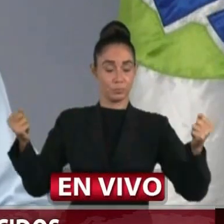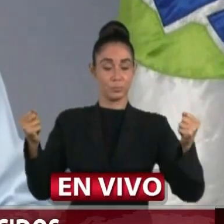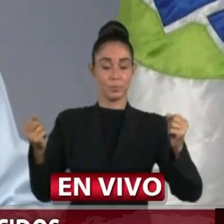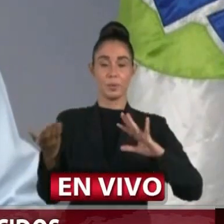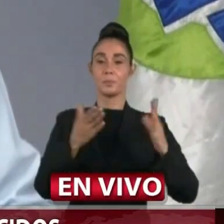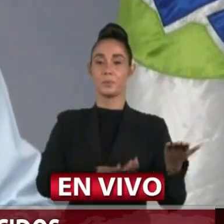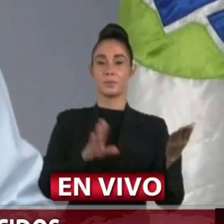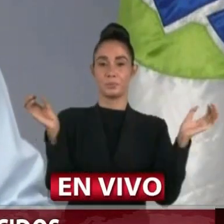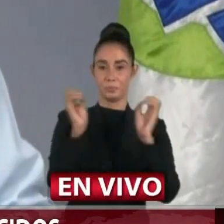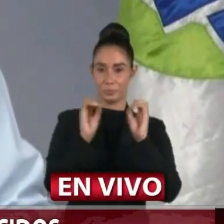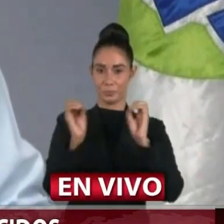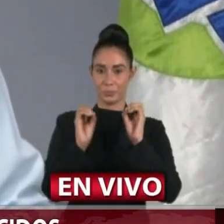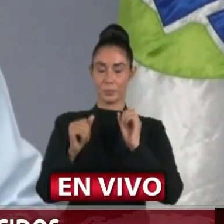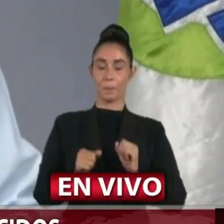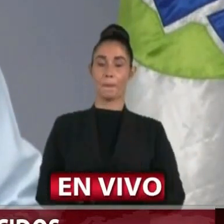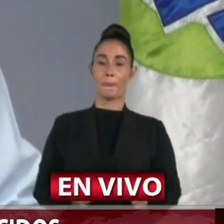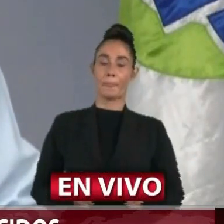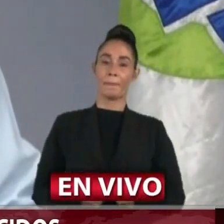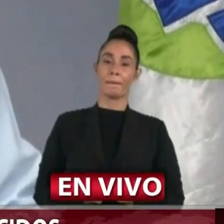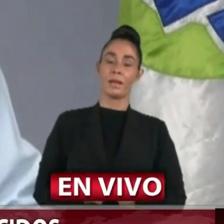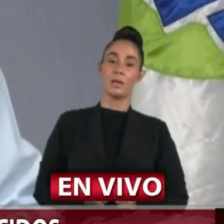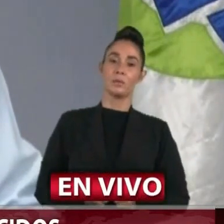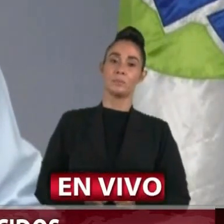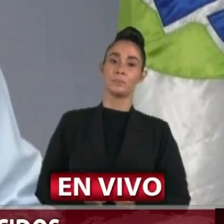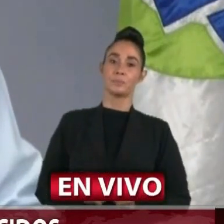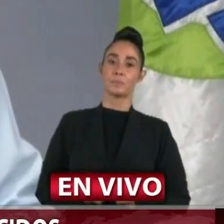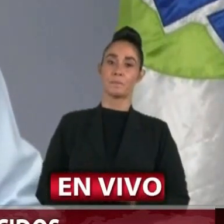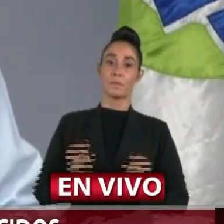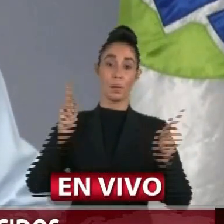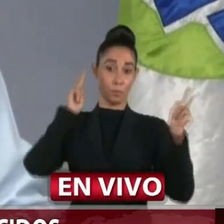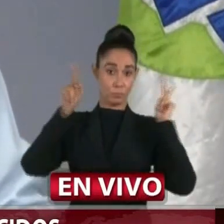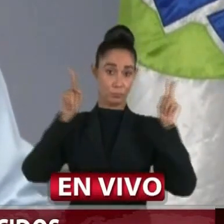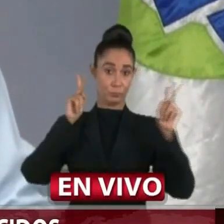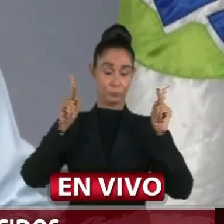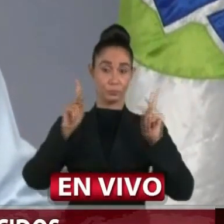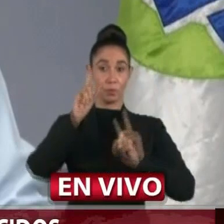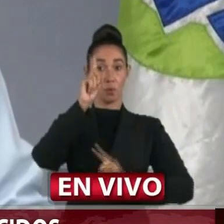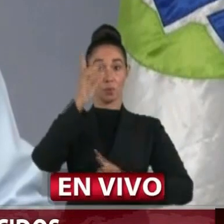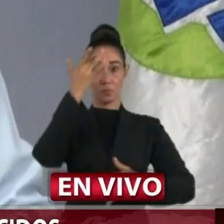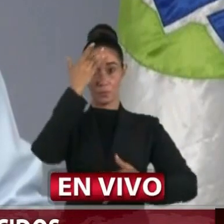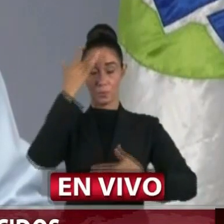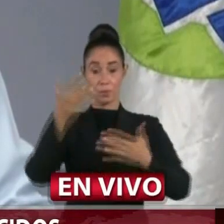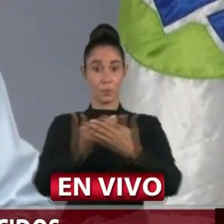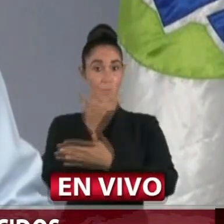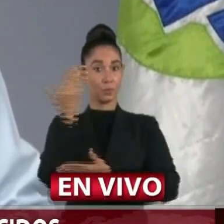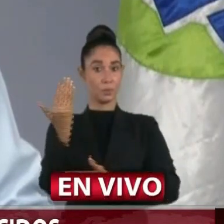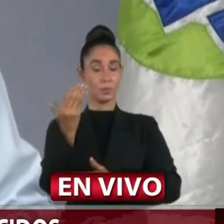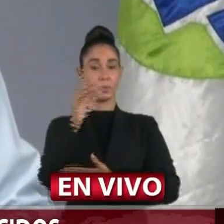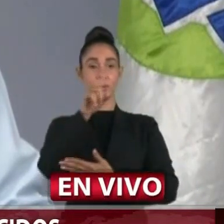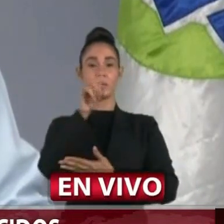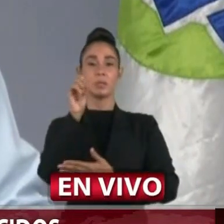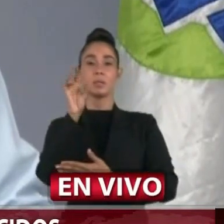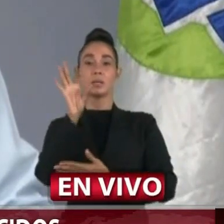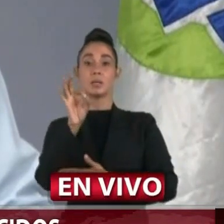0 fallecimiento. Puerto Plata, 1 caso nuevo,